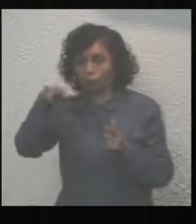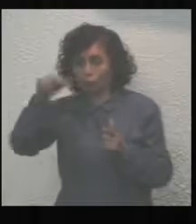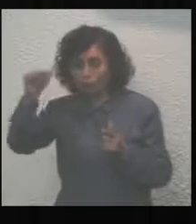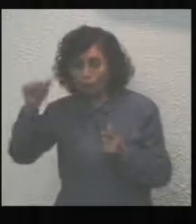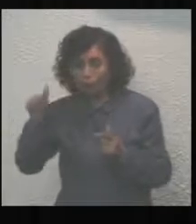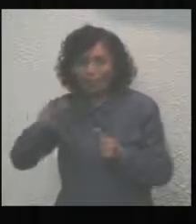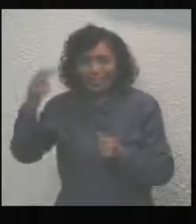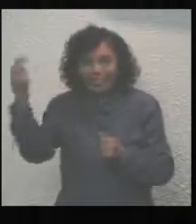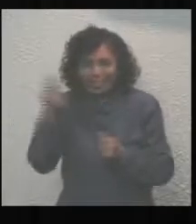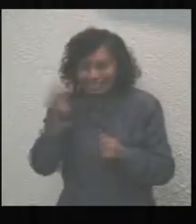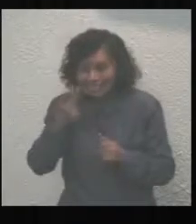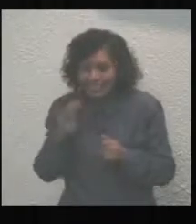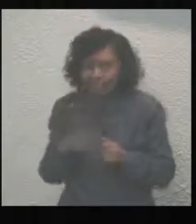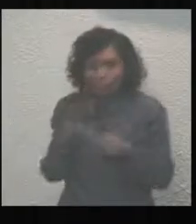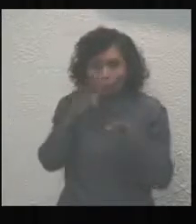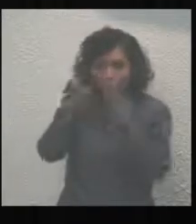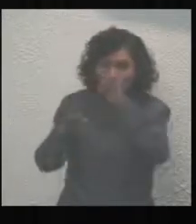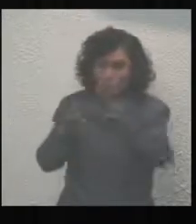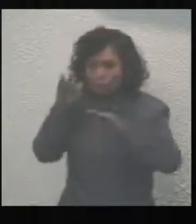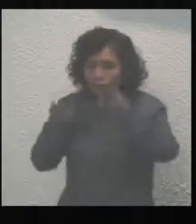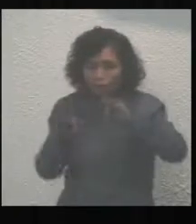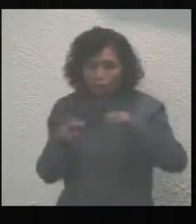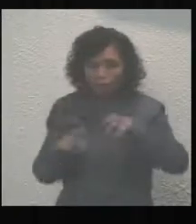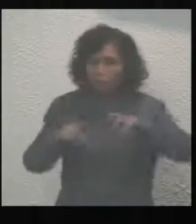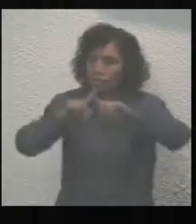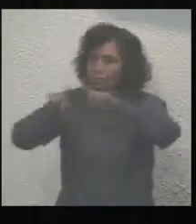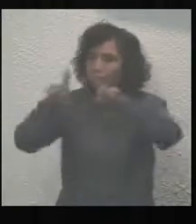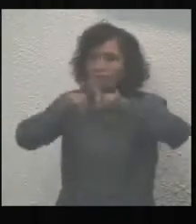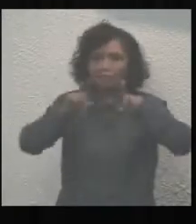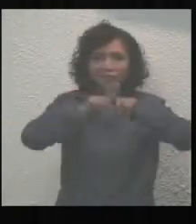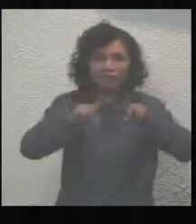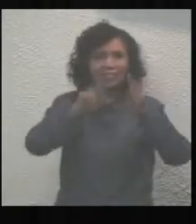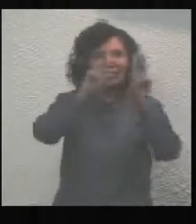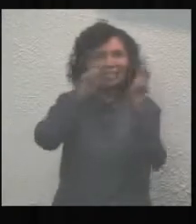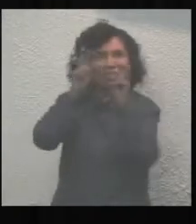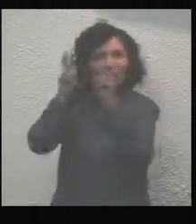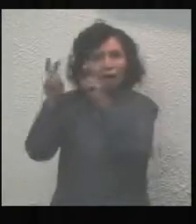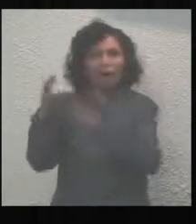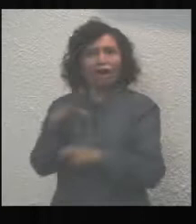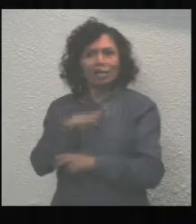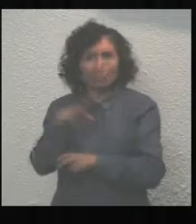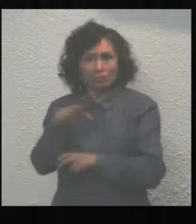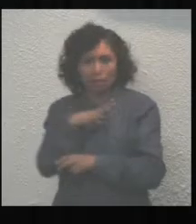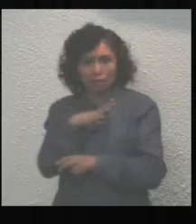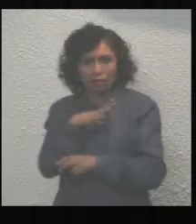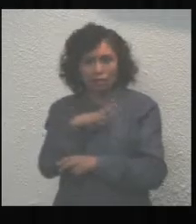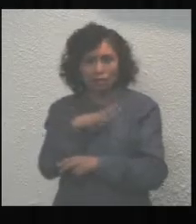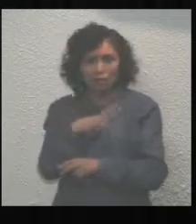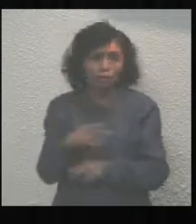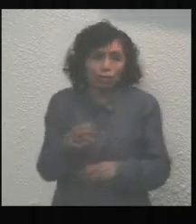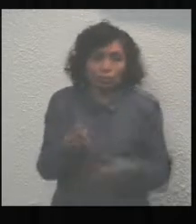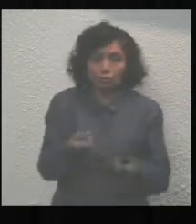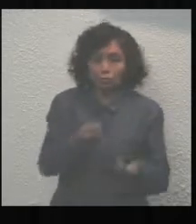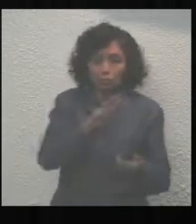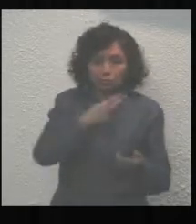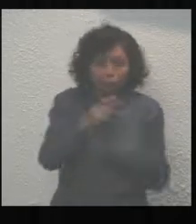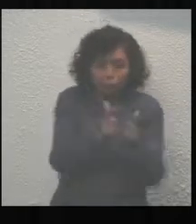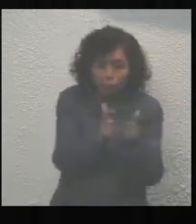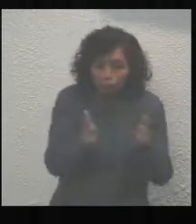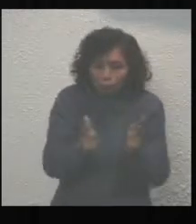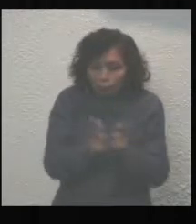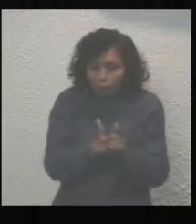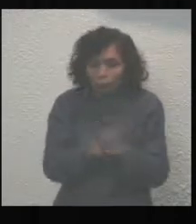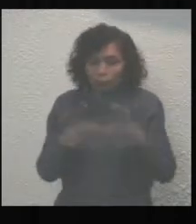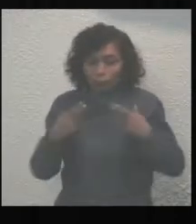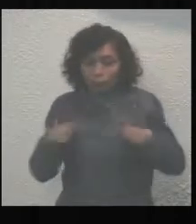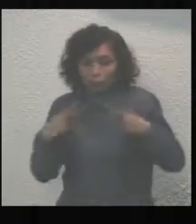necesidad de atender con decisión los rezagos que lamentablemente a un prevalecen en los grupos más desprotegidos y